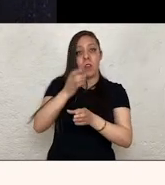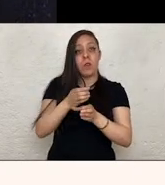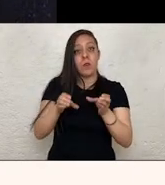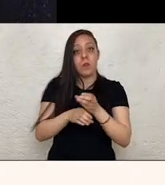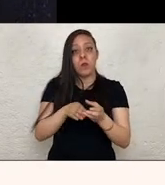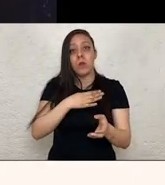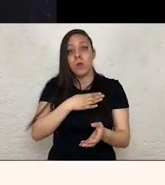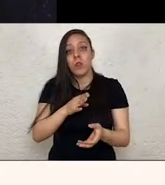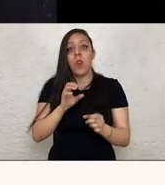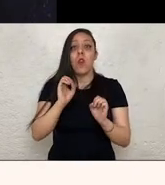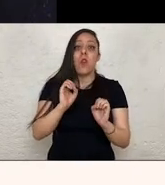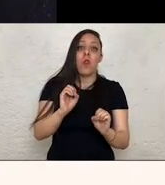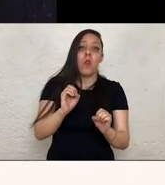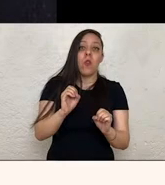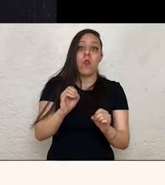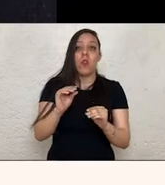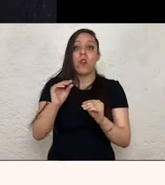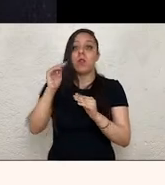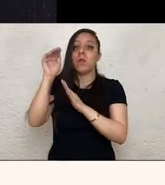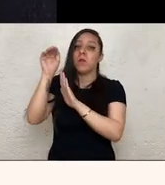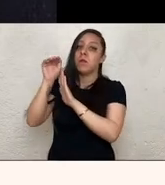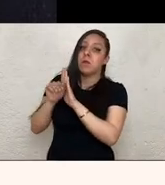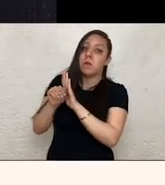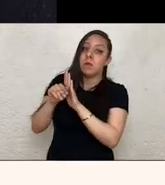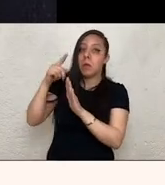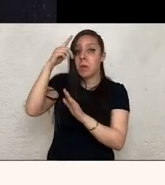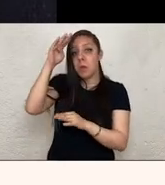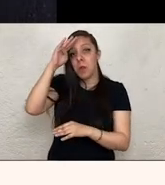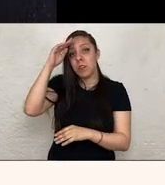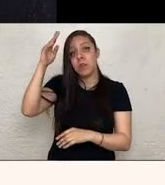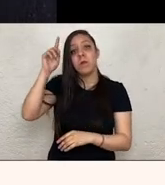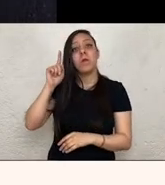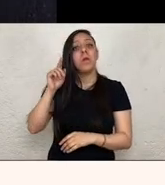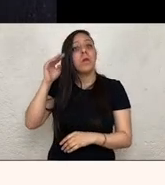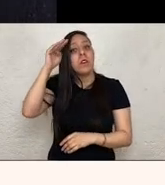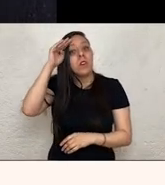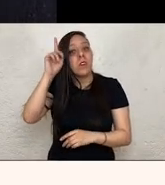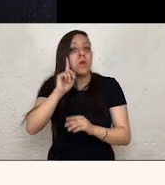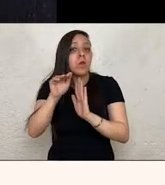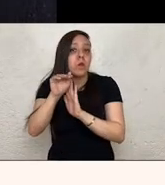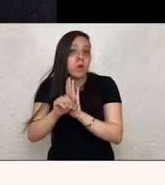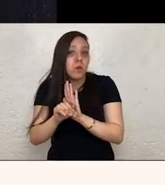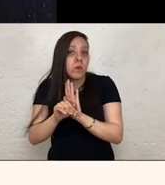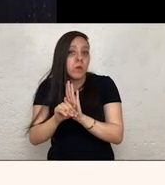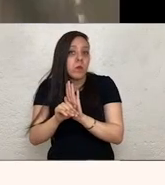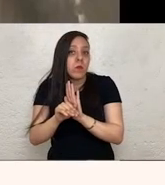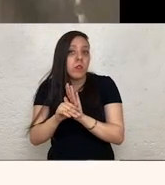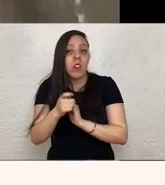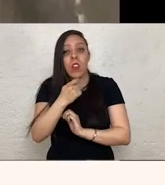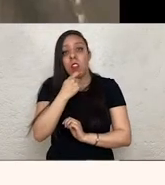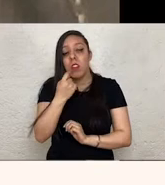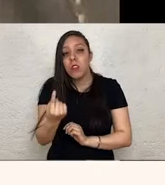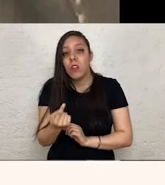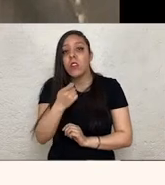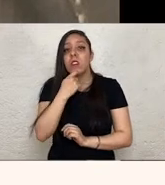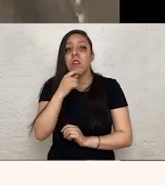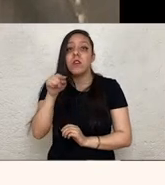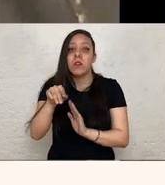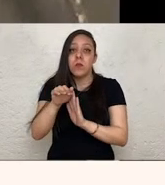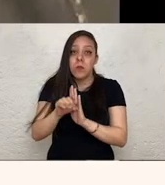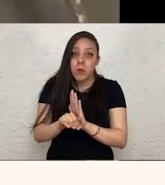digo yo, pensando en las mujeres y en las muchachas. Y la próxima diapositiva es la última que voy a